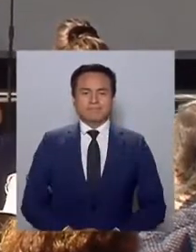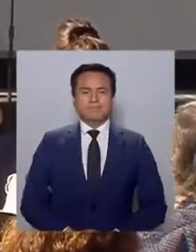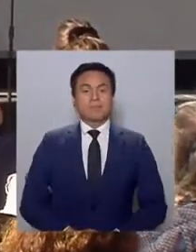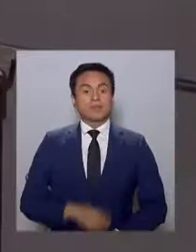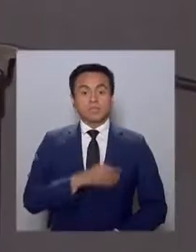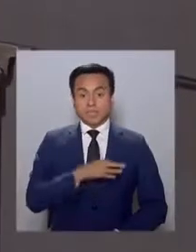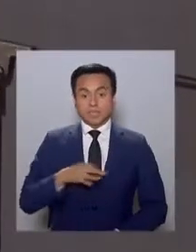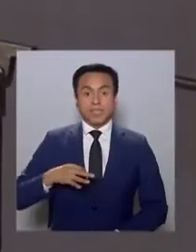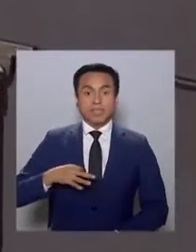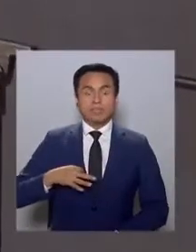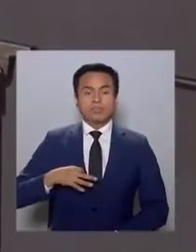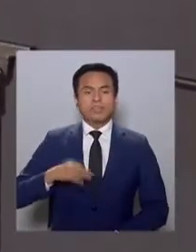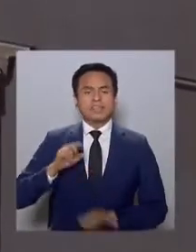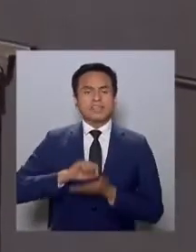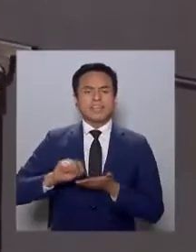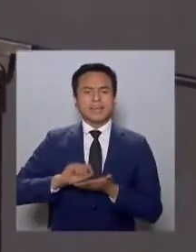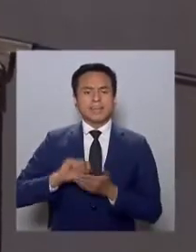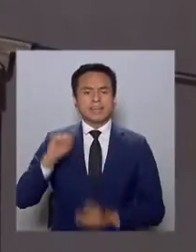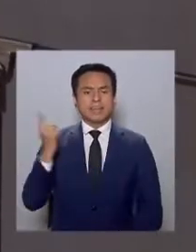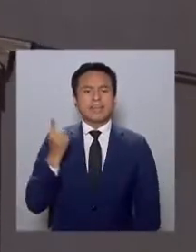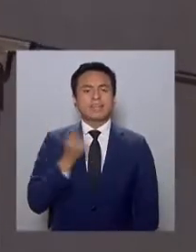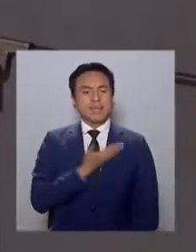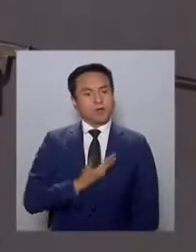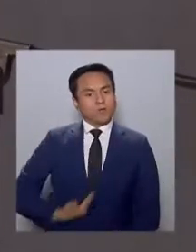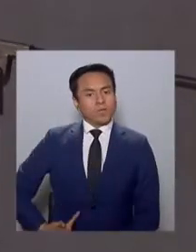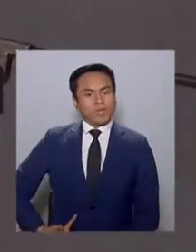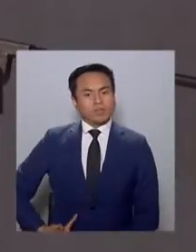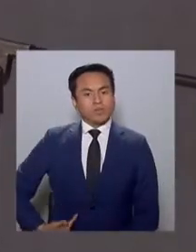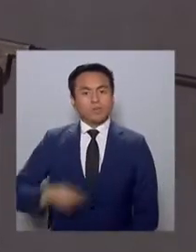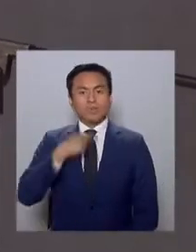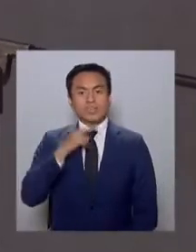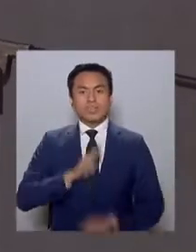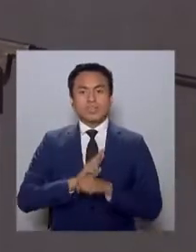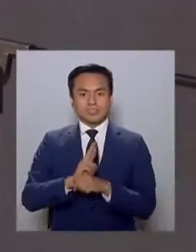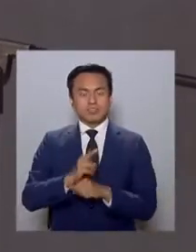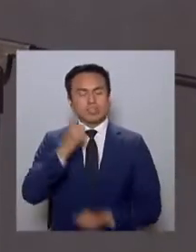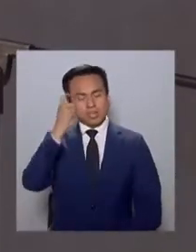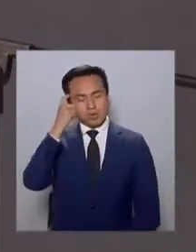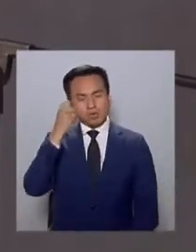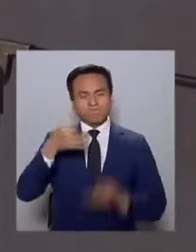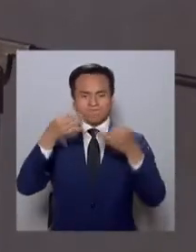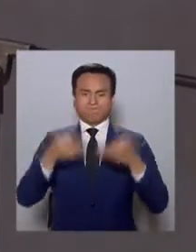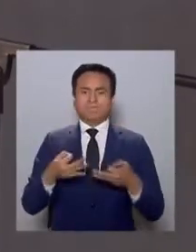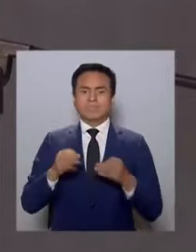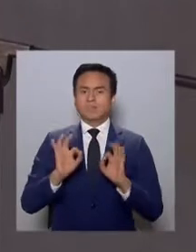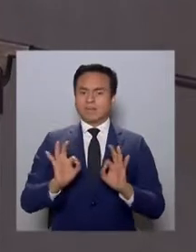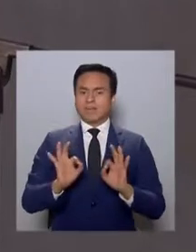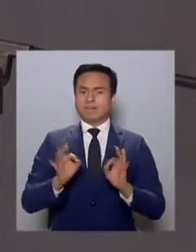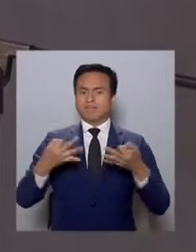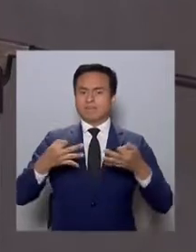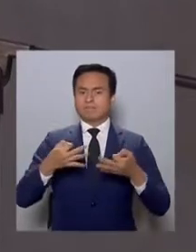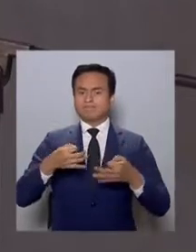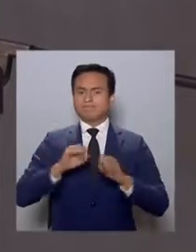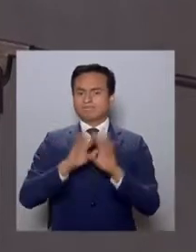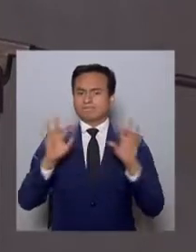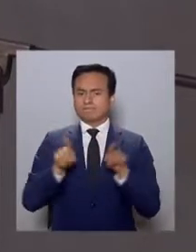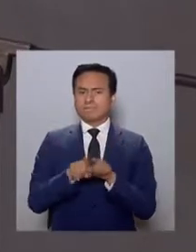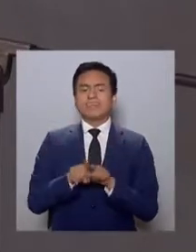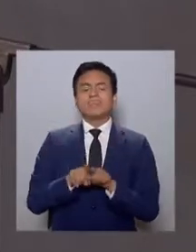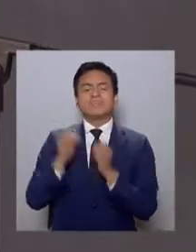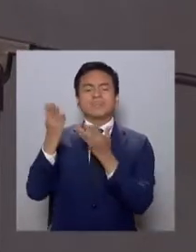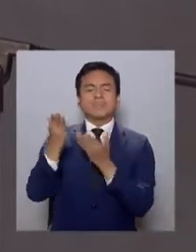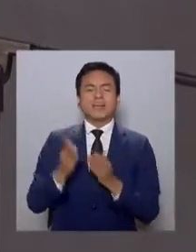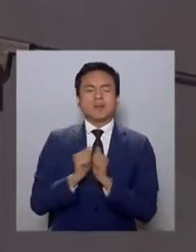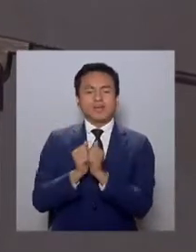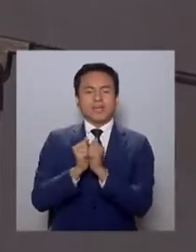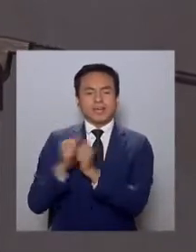En el Ministerio de la Secretaría General de Gobierno, con vocerías que no me cabe ninguna duda, serán impecables e implacables, le doy la bienvenida a